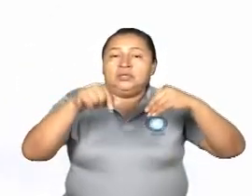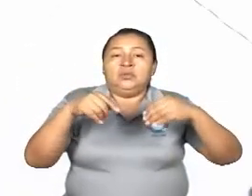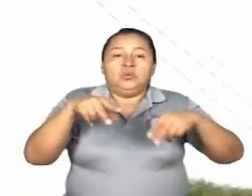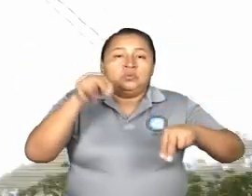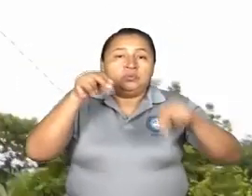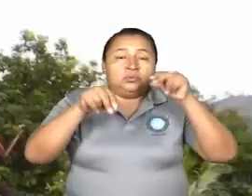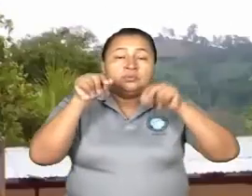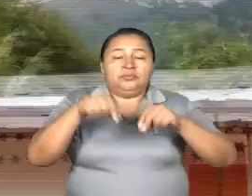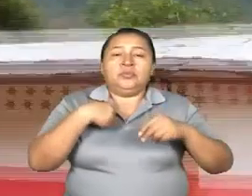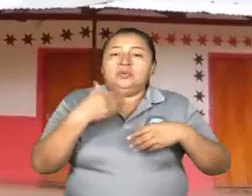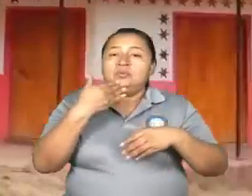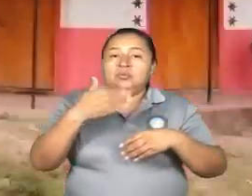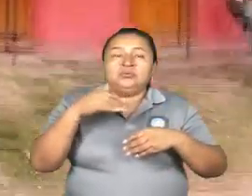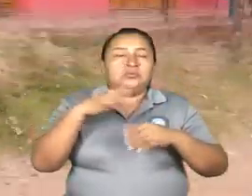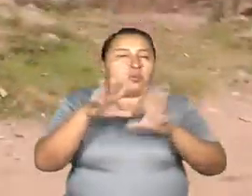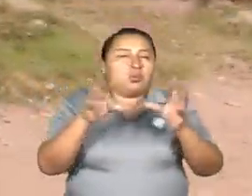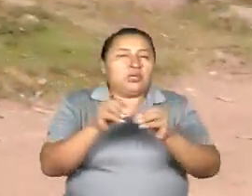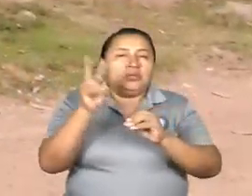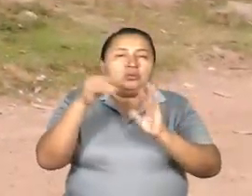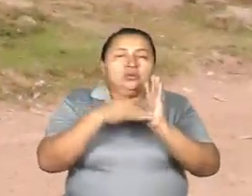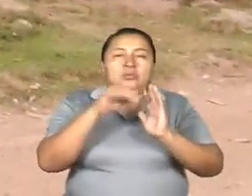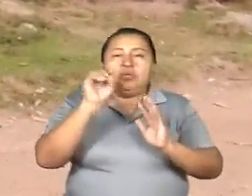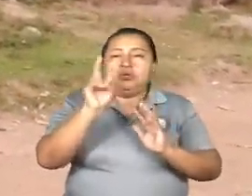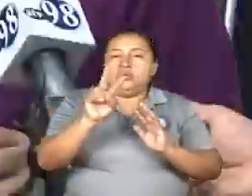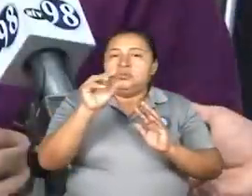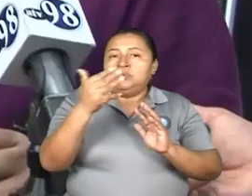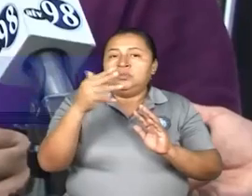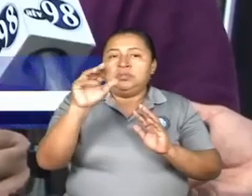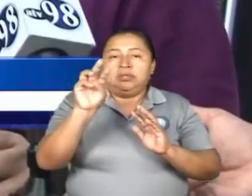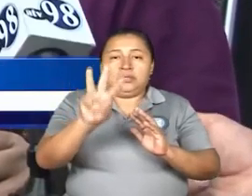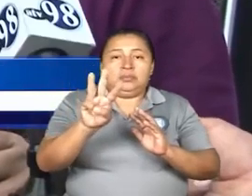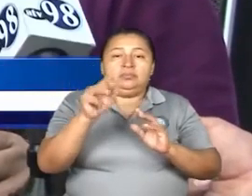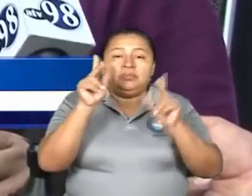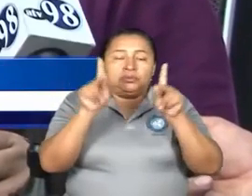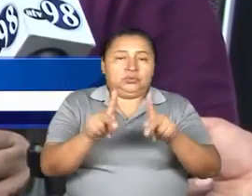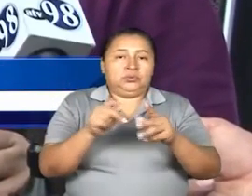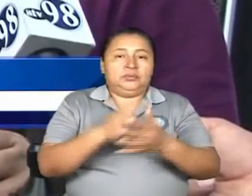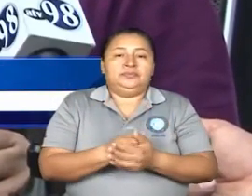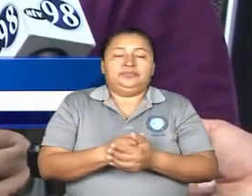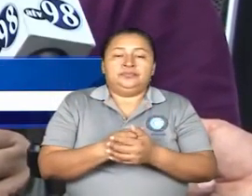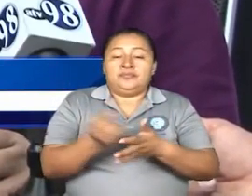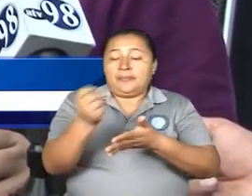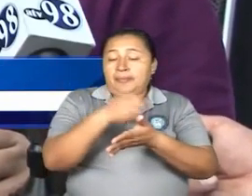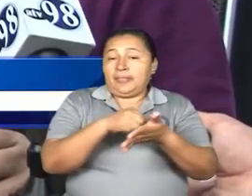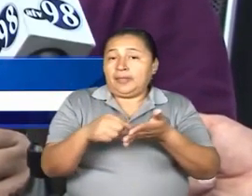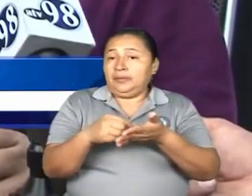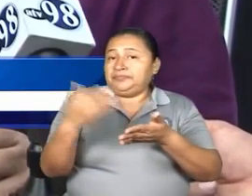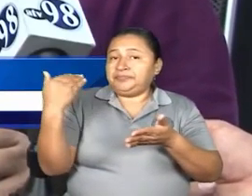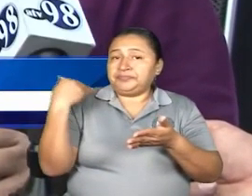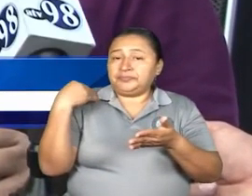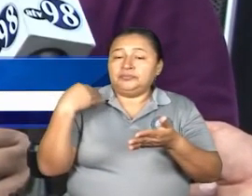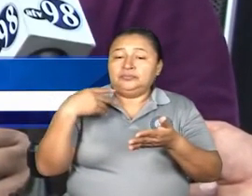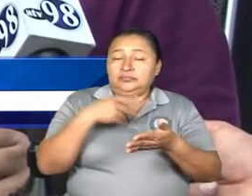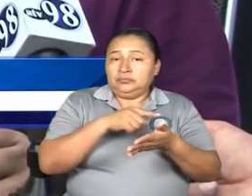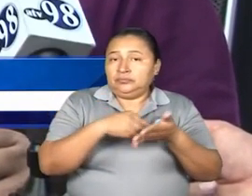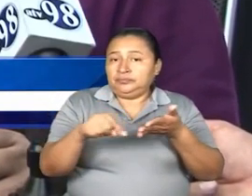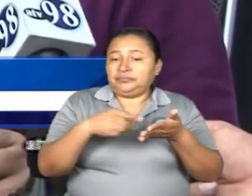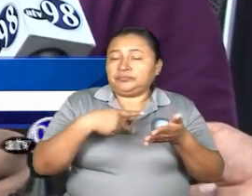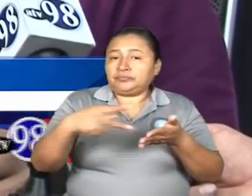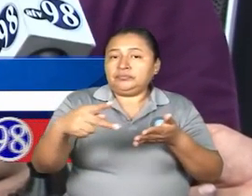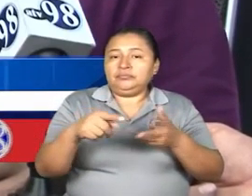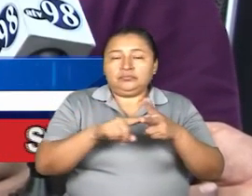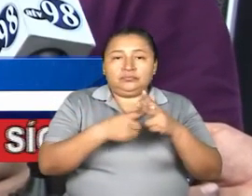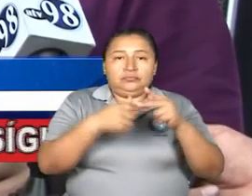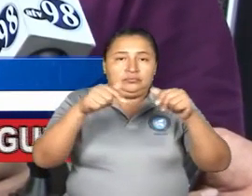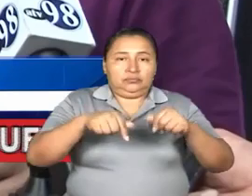serán beneficiadas 2.193 personas. En la semana próxima, que inicia más bien el día de